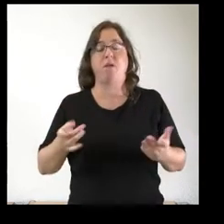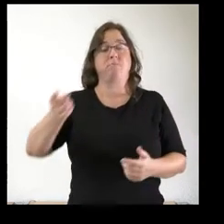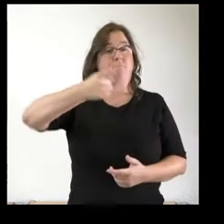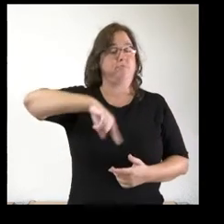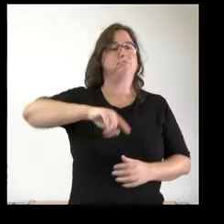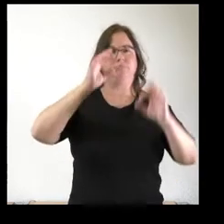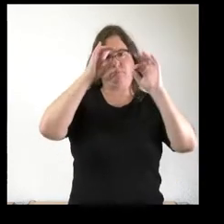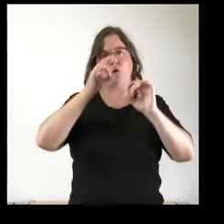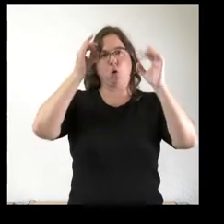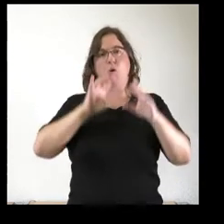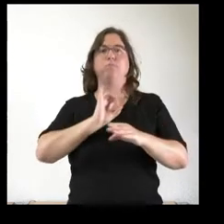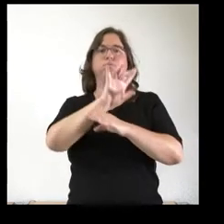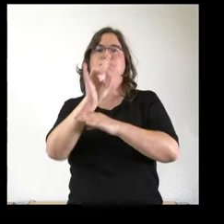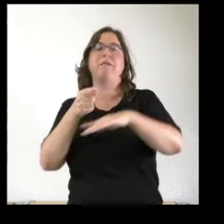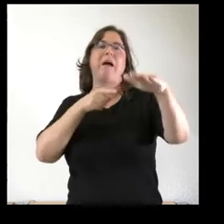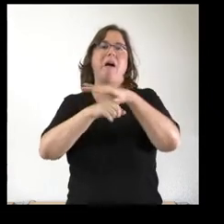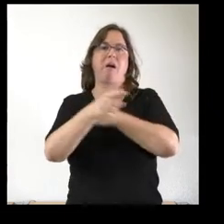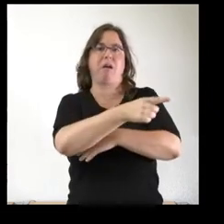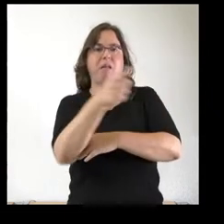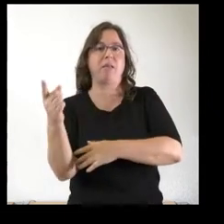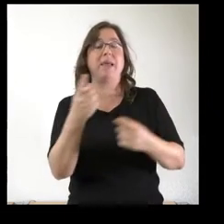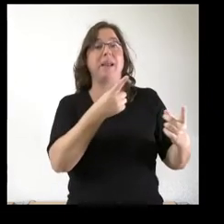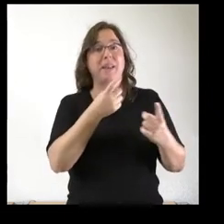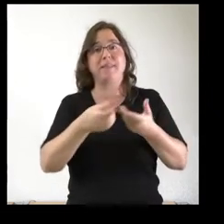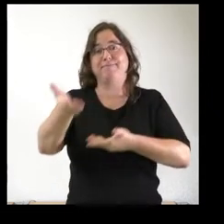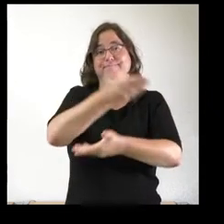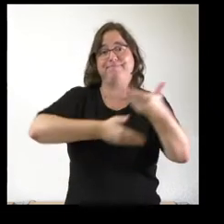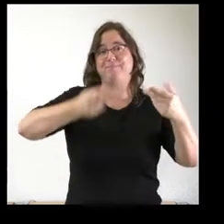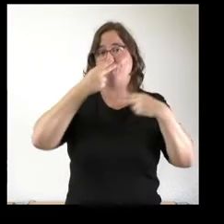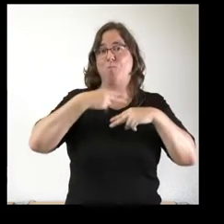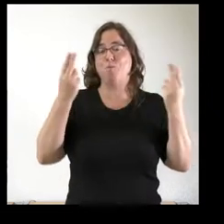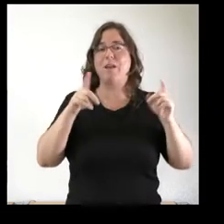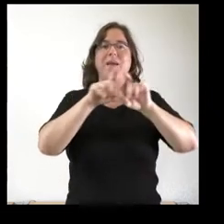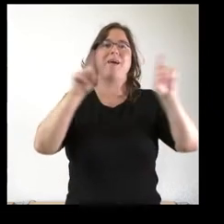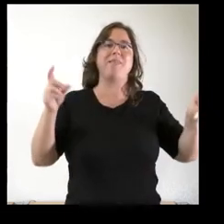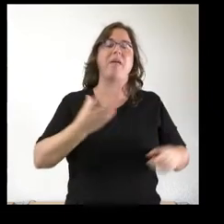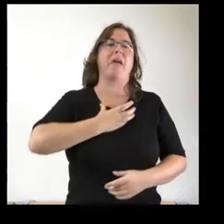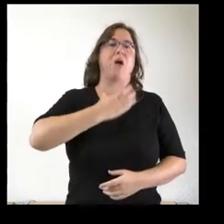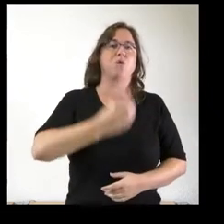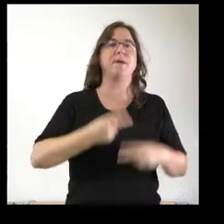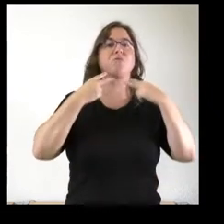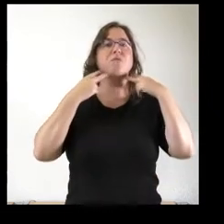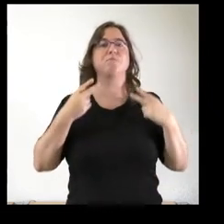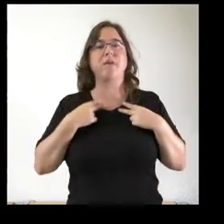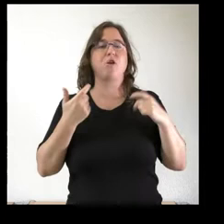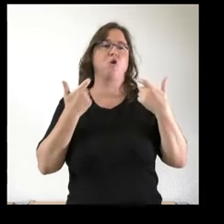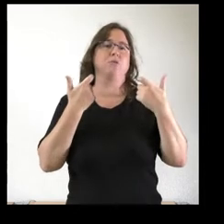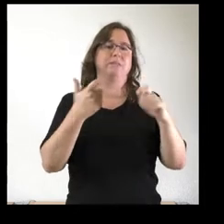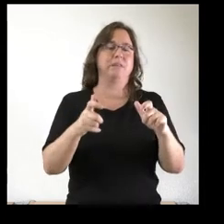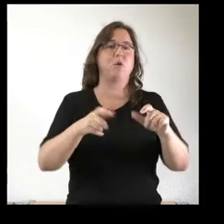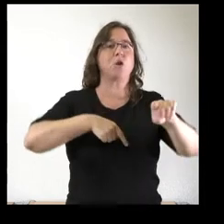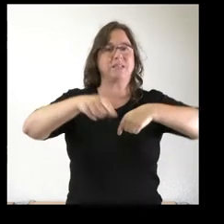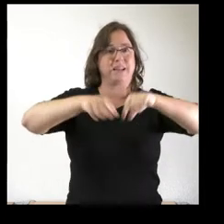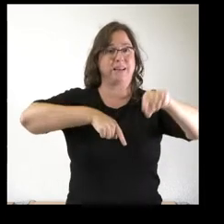lo remitiremos a los principales agentes. Necesitaremos la participación pública de las entidades locales del sector del transporte. Con ello,